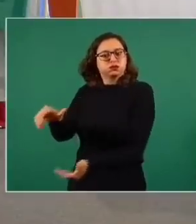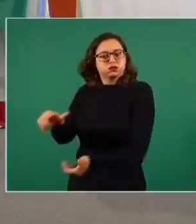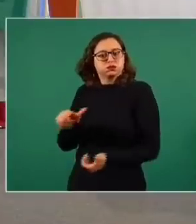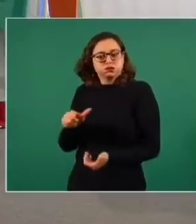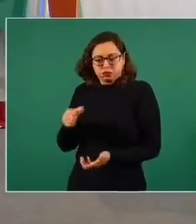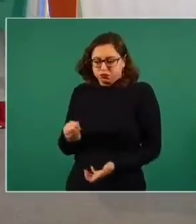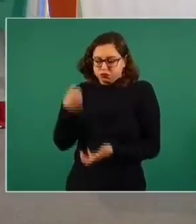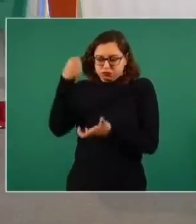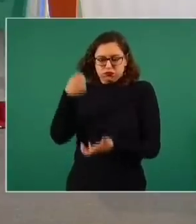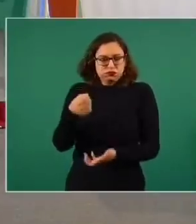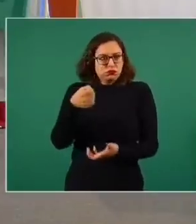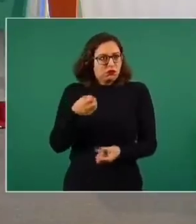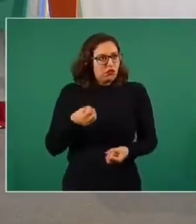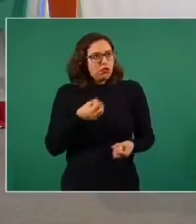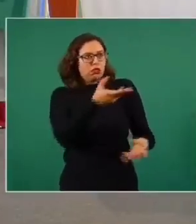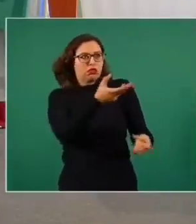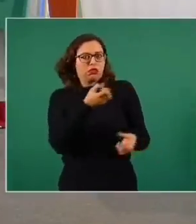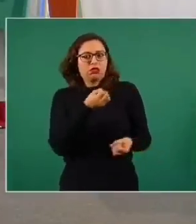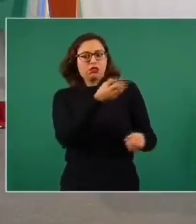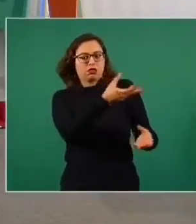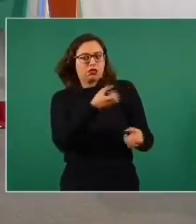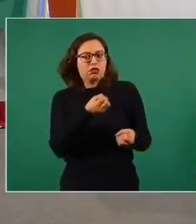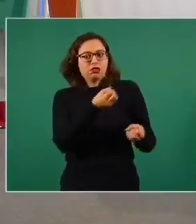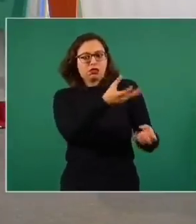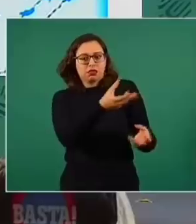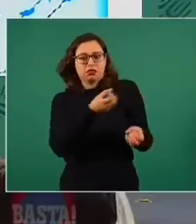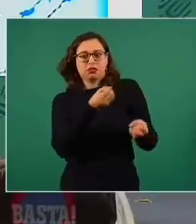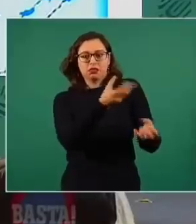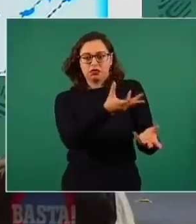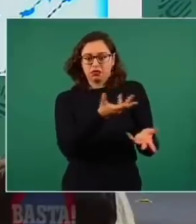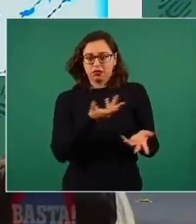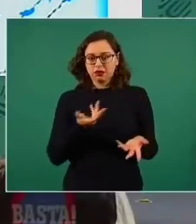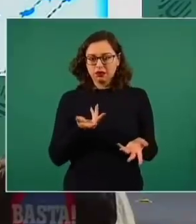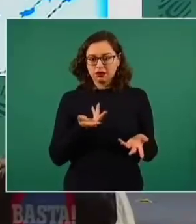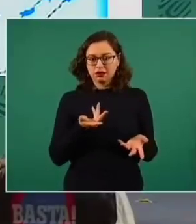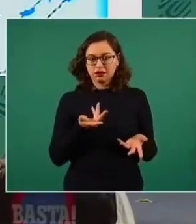yo creo que ya es el tiempo de que se lee